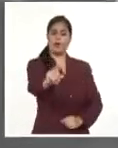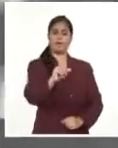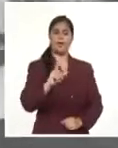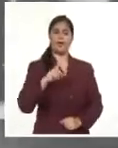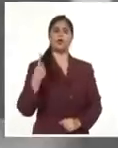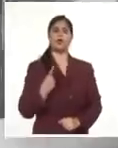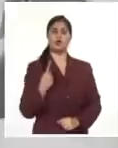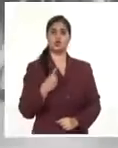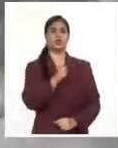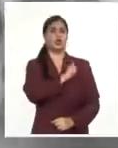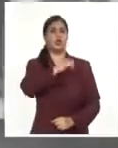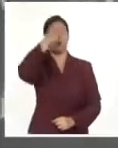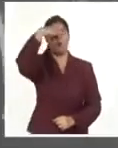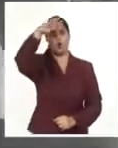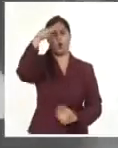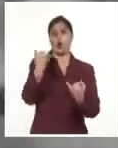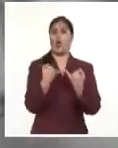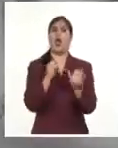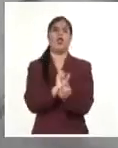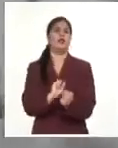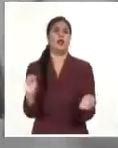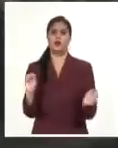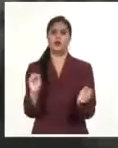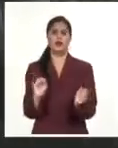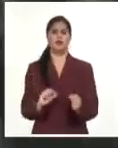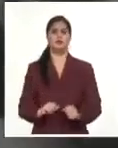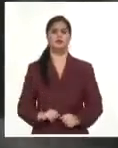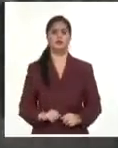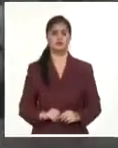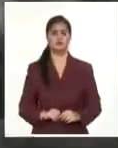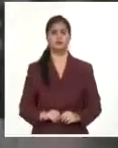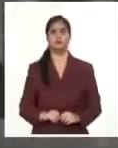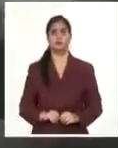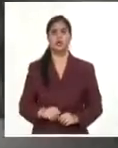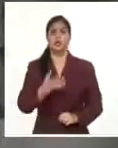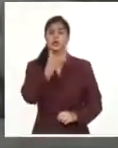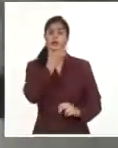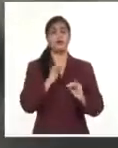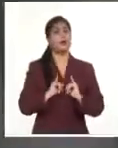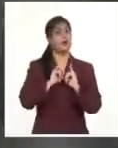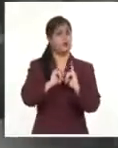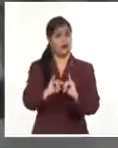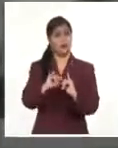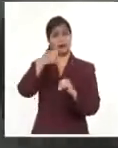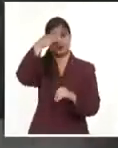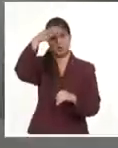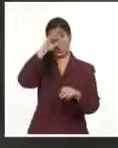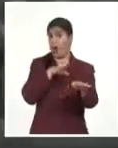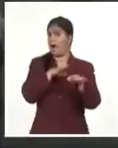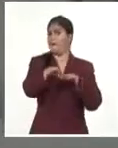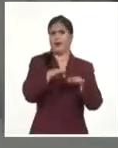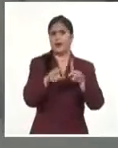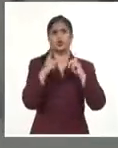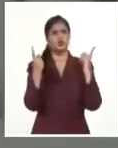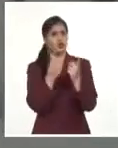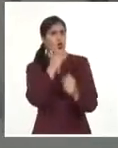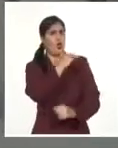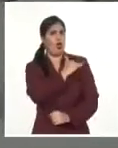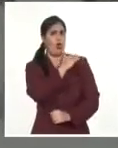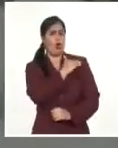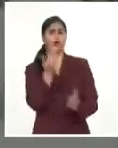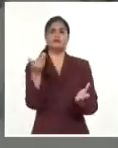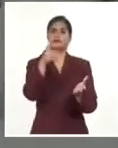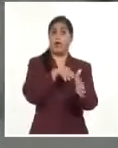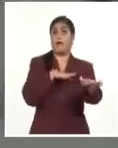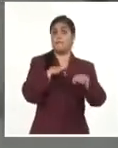defenderla hasta nuestra última gota de sangre. Fidel declaró al país en estado de alerta y convocó a los milicianos a